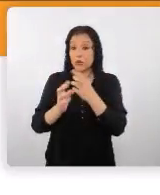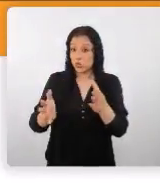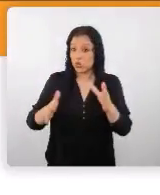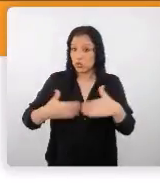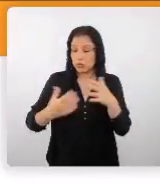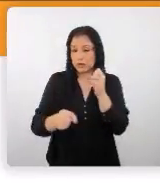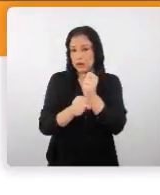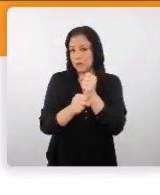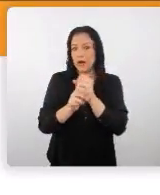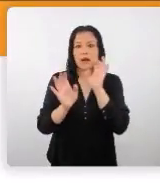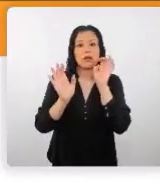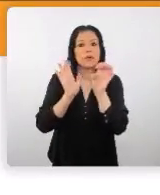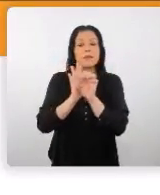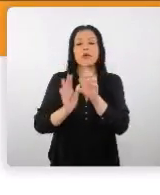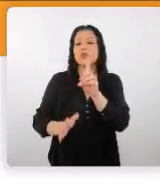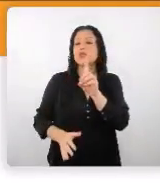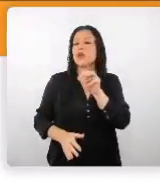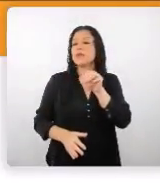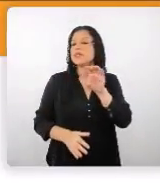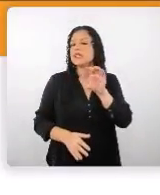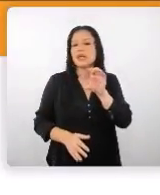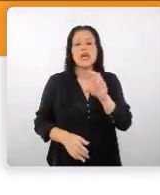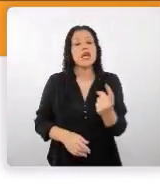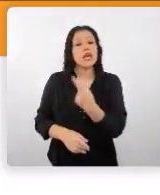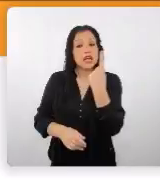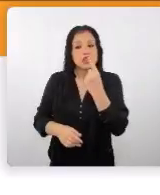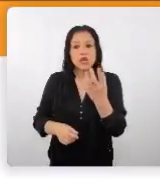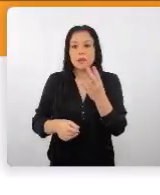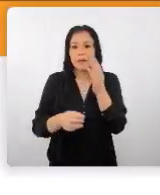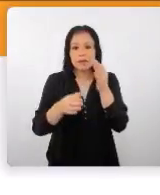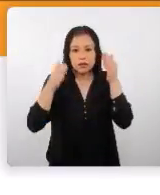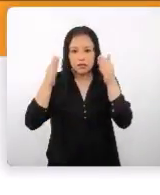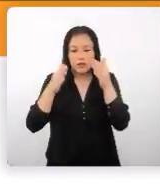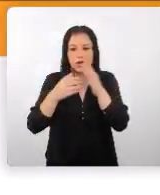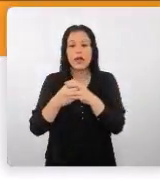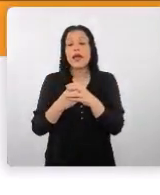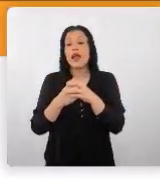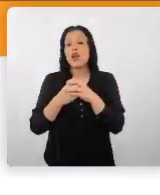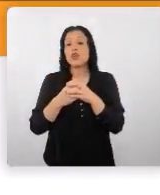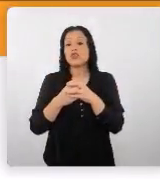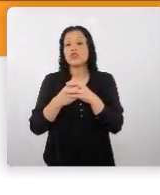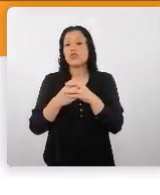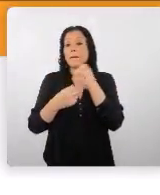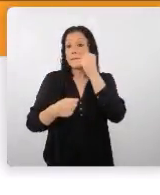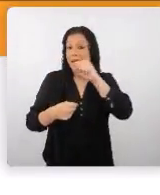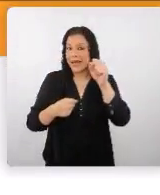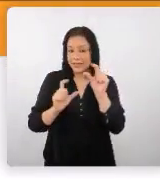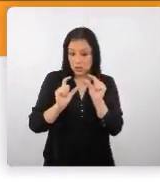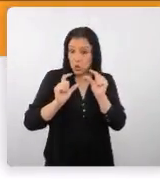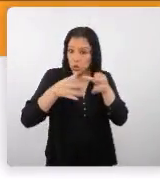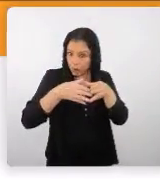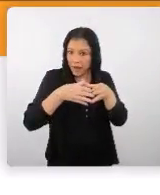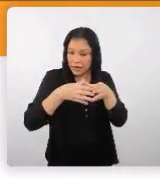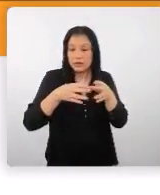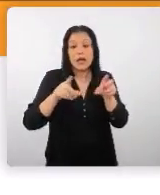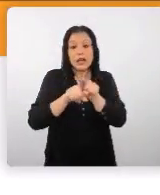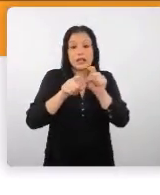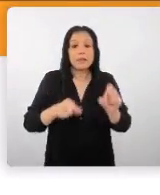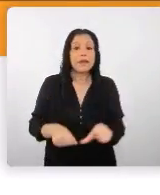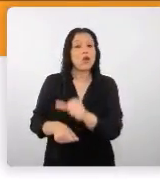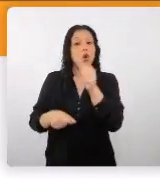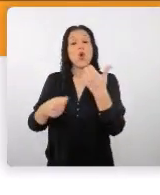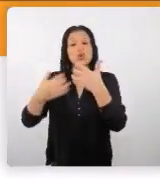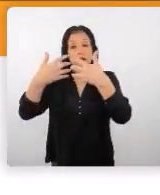trabajar, por ejemplo, con un DMC que solamente le opere los viajes grupales y puede trabajar con